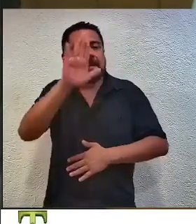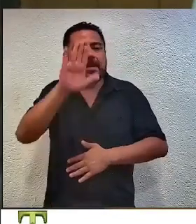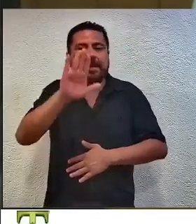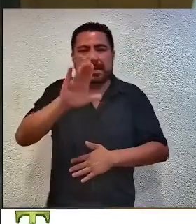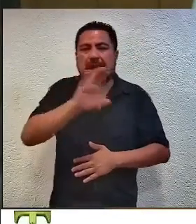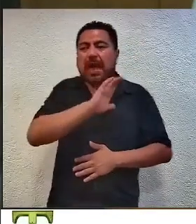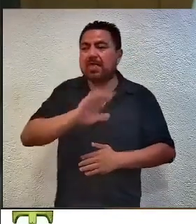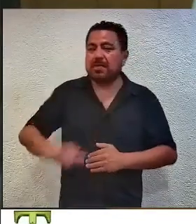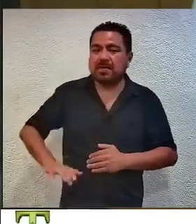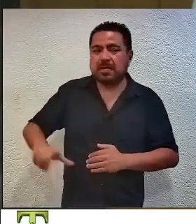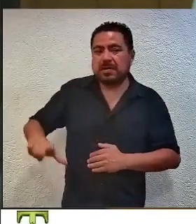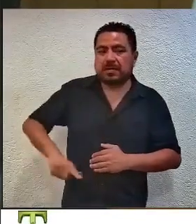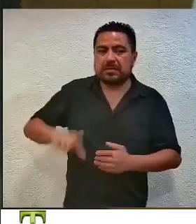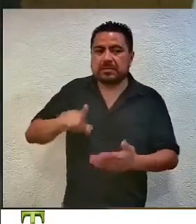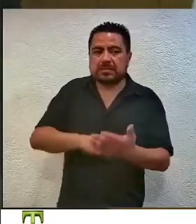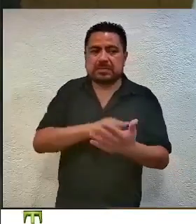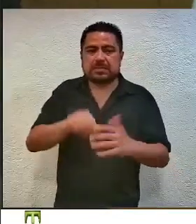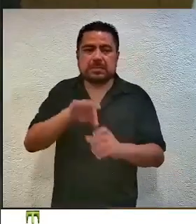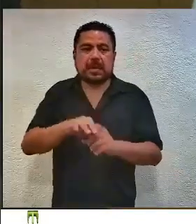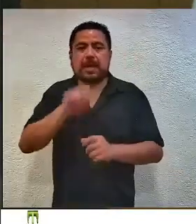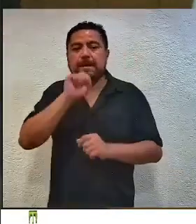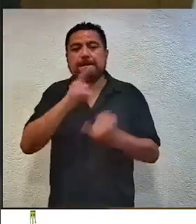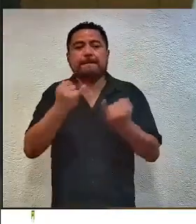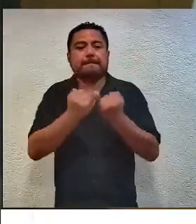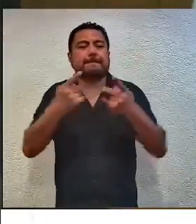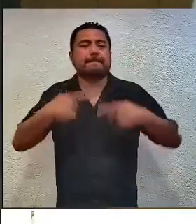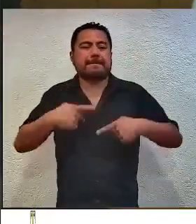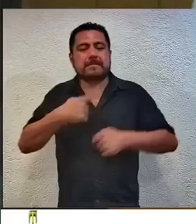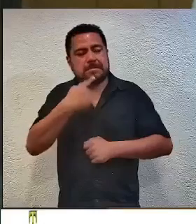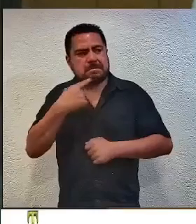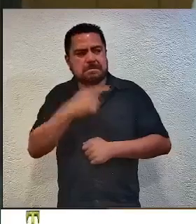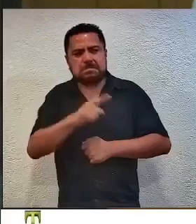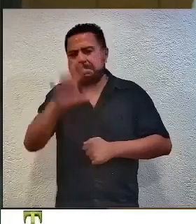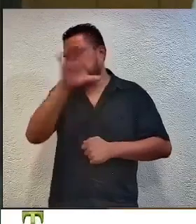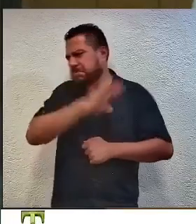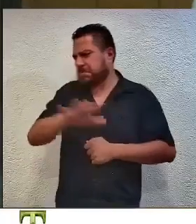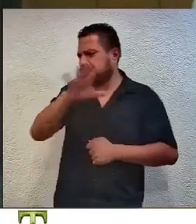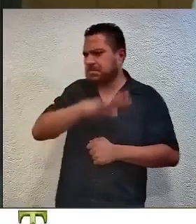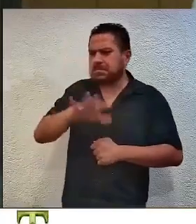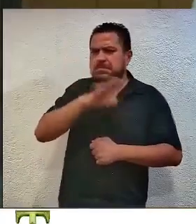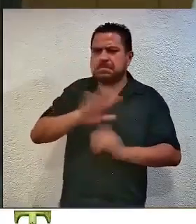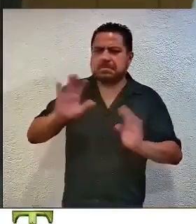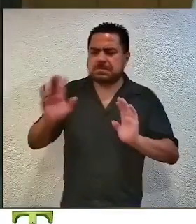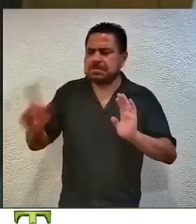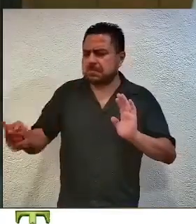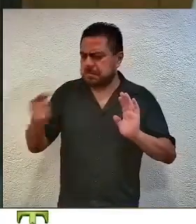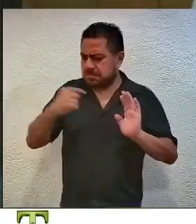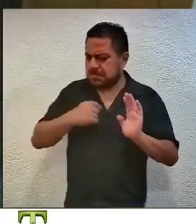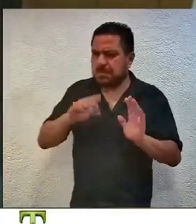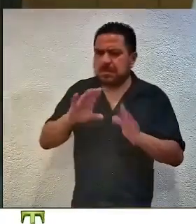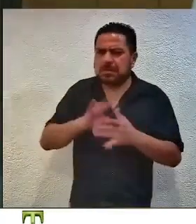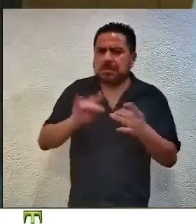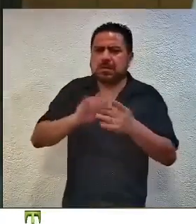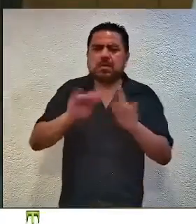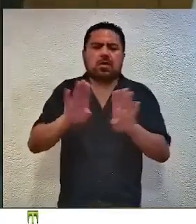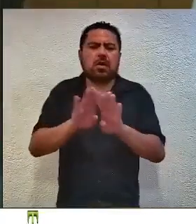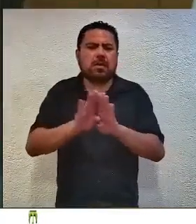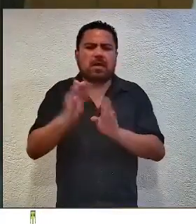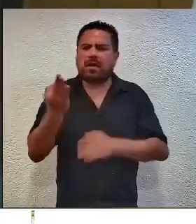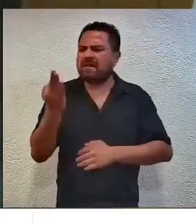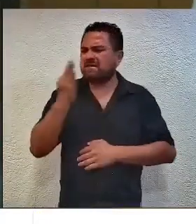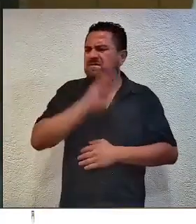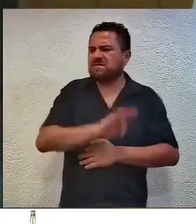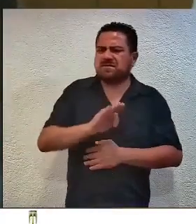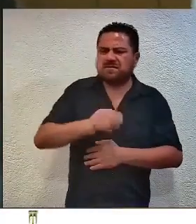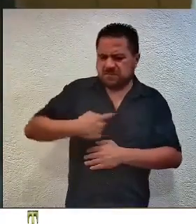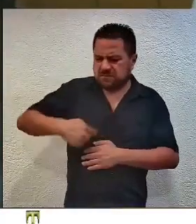popular. A su vez, el denunciado niega los hechos que se le imputan, calificándolos como de falsos